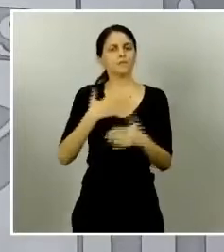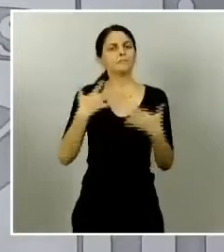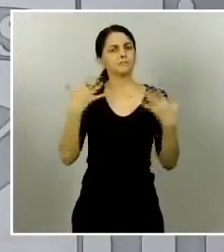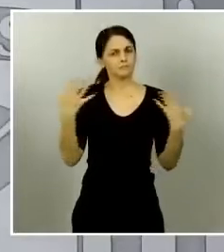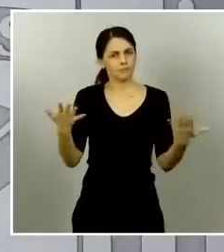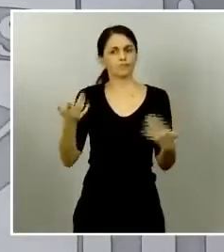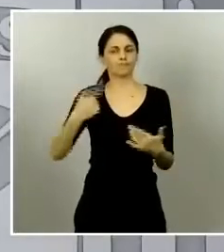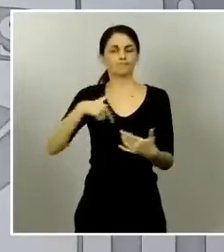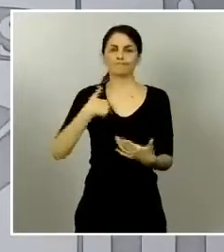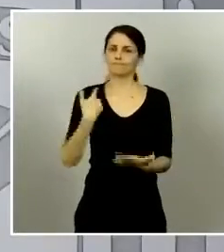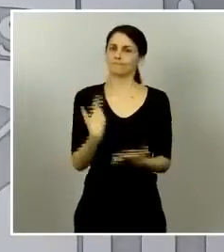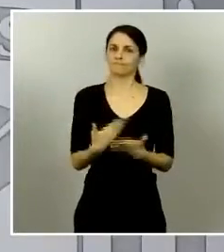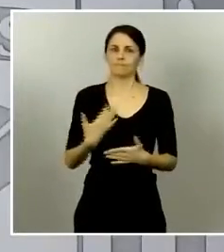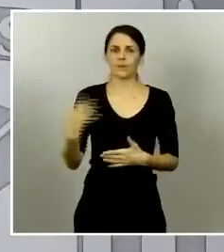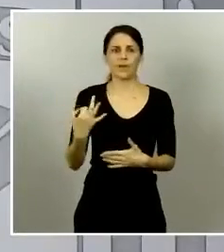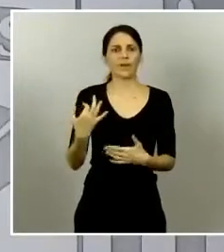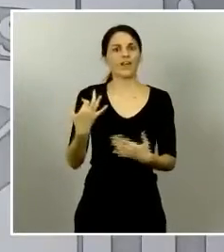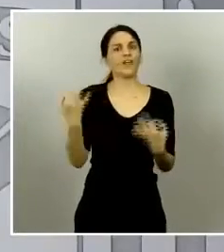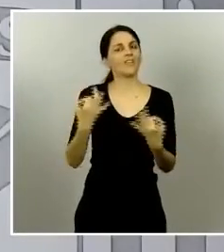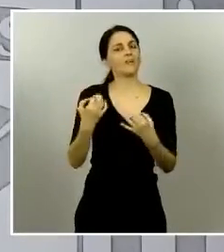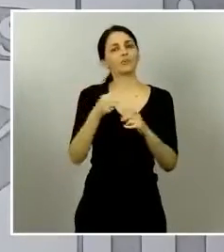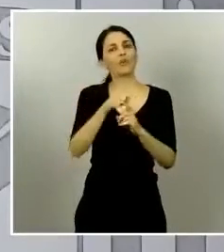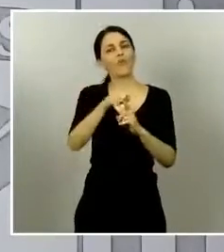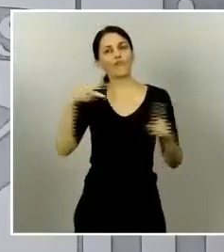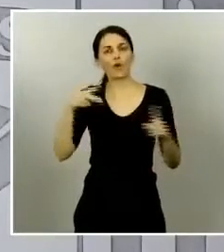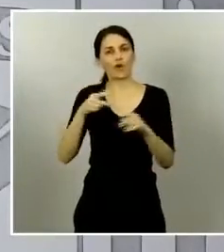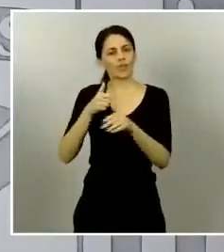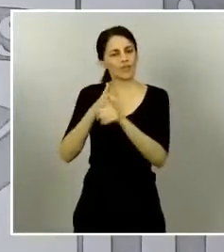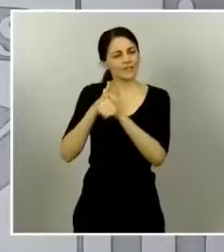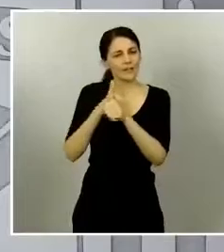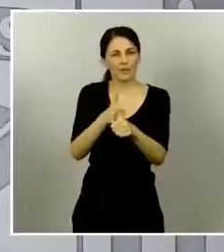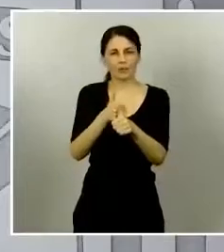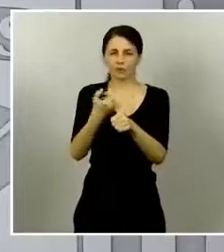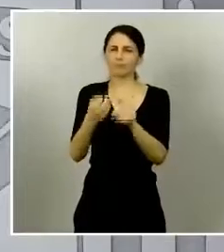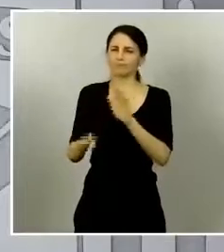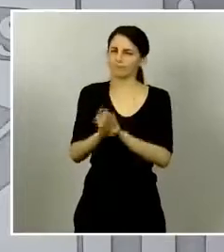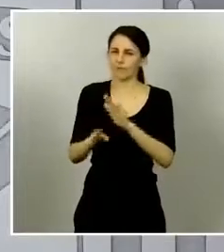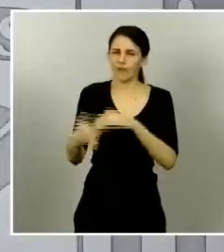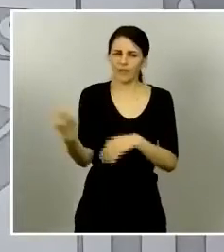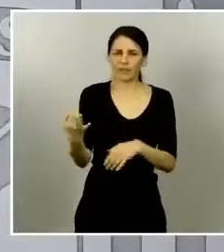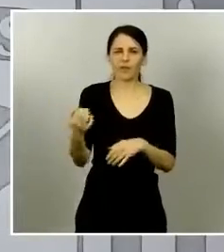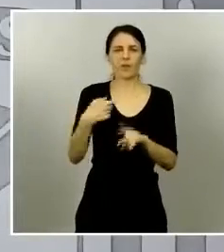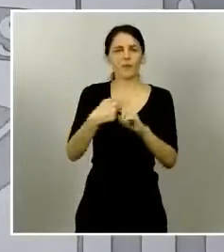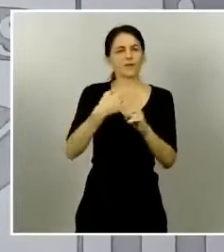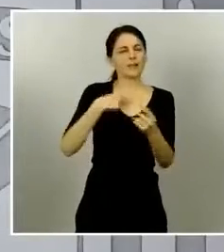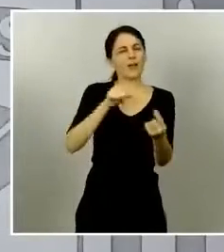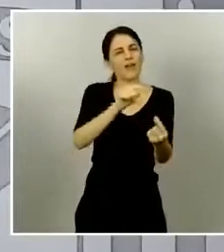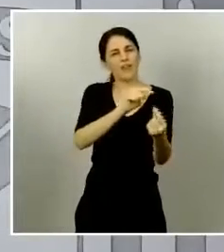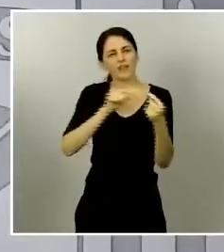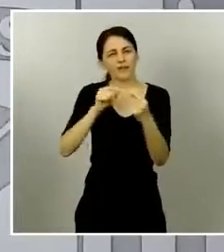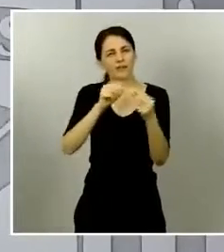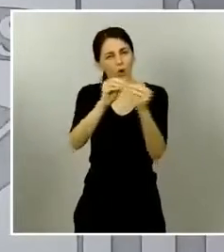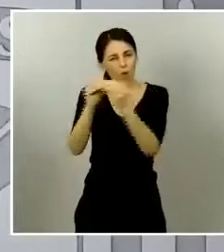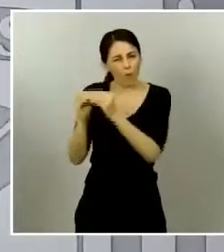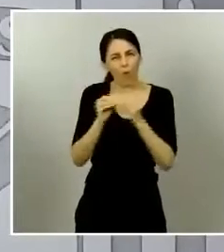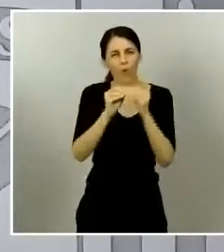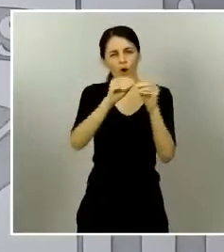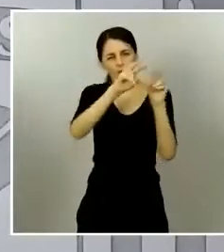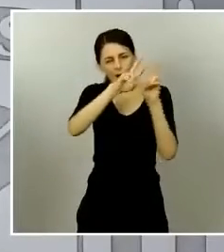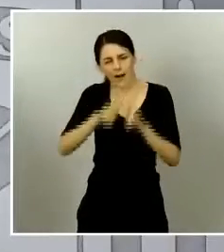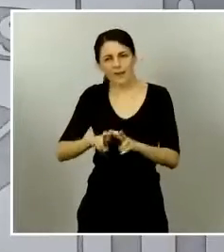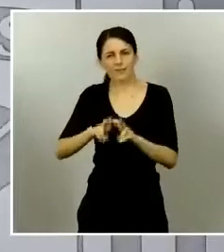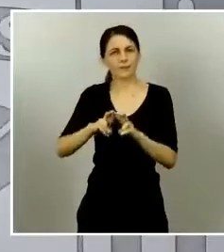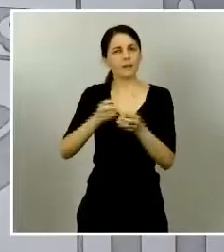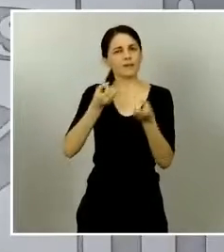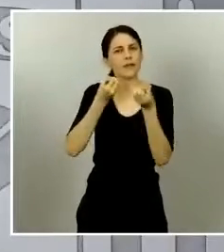ha puesto de manifiesto que era necesario seguir haciendo de forma sistemática un foro de seguimiento, un espacio de análisis,